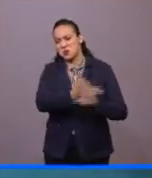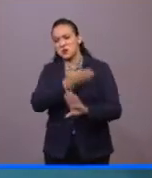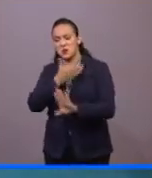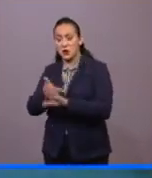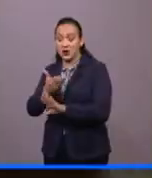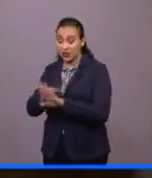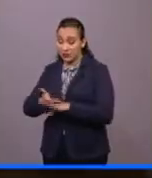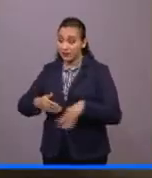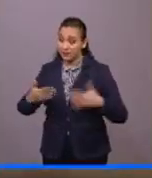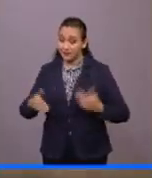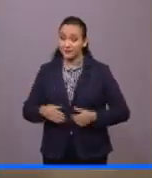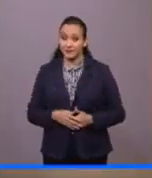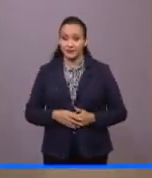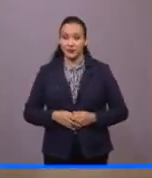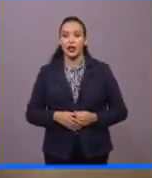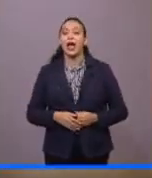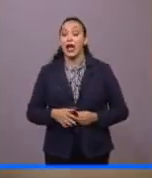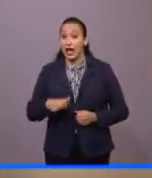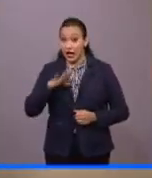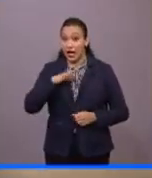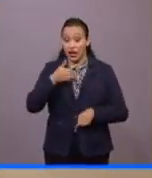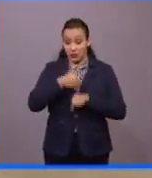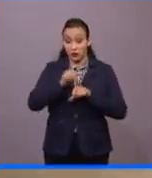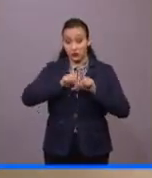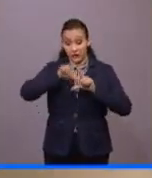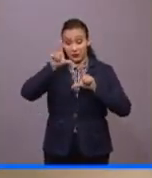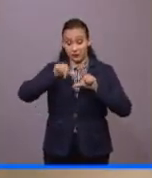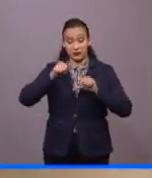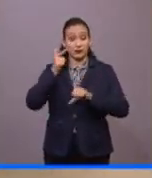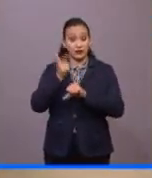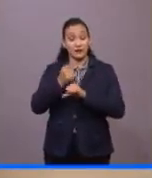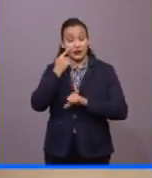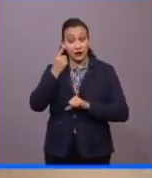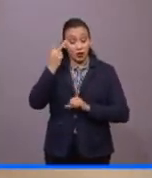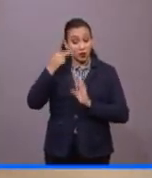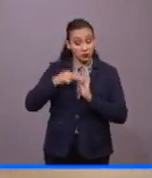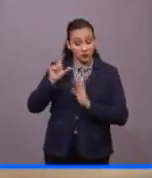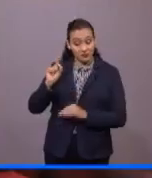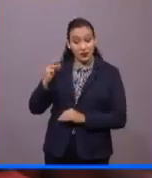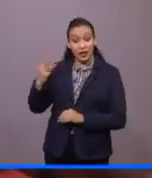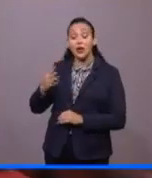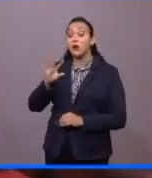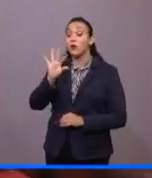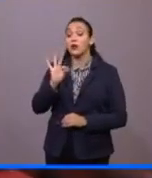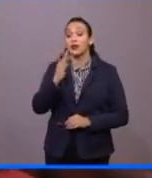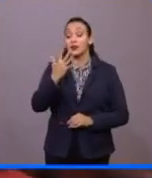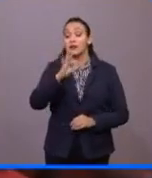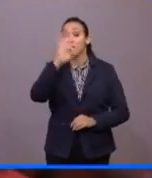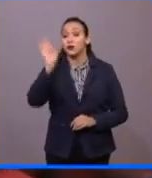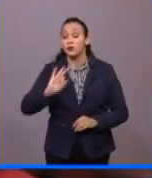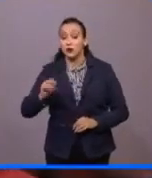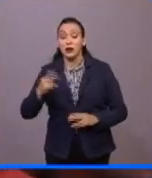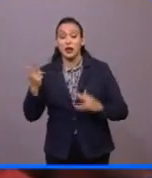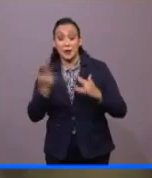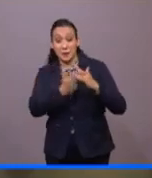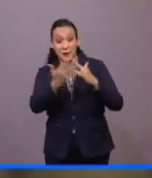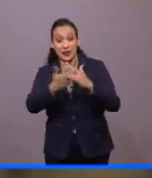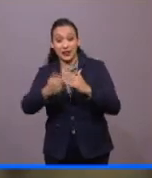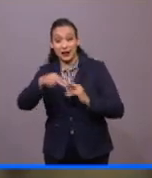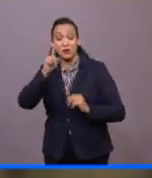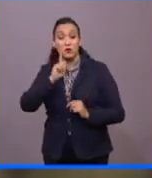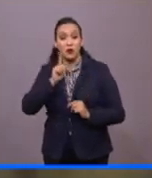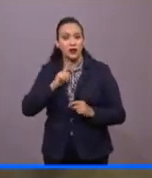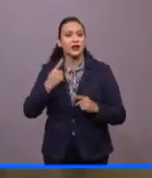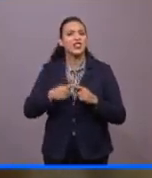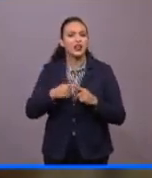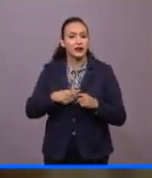acto homicida. Revelaron que de acuerdo con cifras oficiales, durante 2023, en 45% de los homicidios dolosos en el